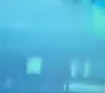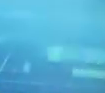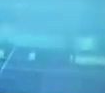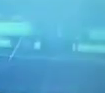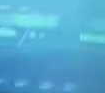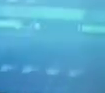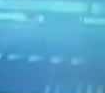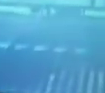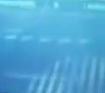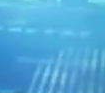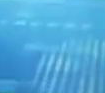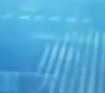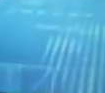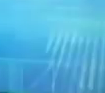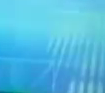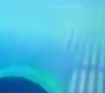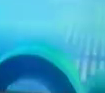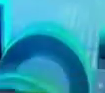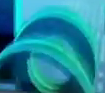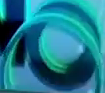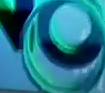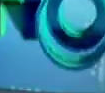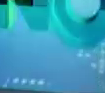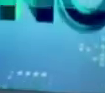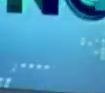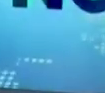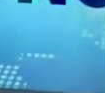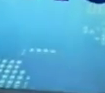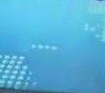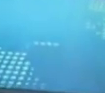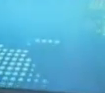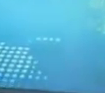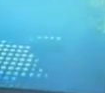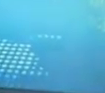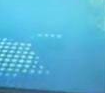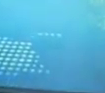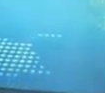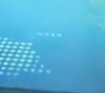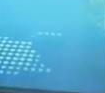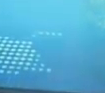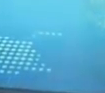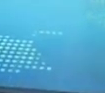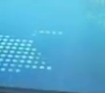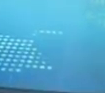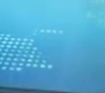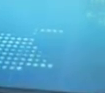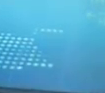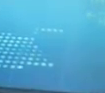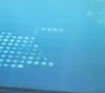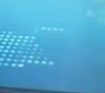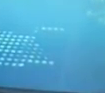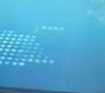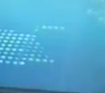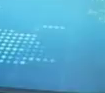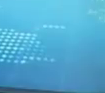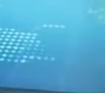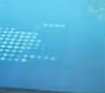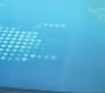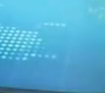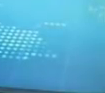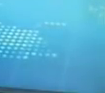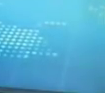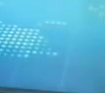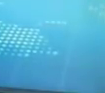mañana para salir de estudio, decirles gracias por la sintonía, irnos hasta el sitio en el que se encuentra nuestro querido compañero y amigo